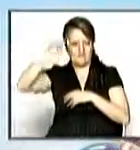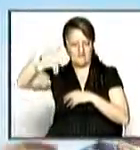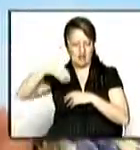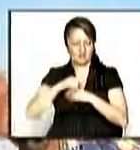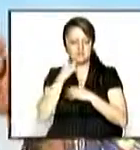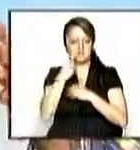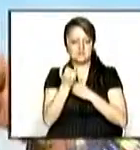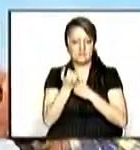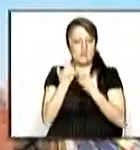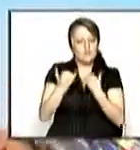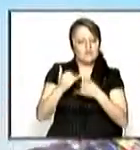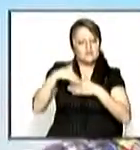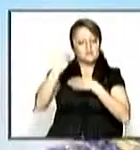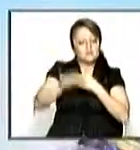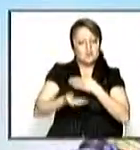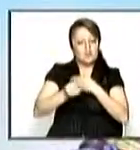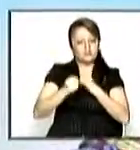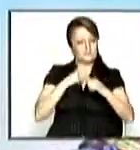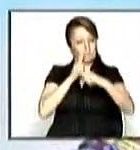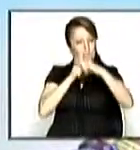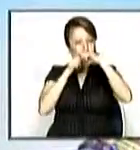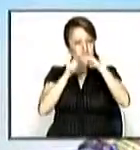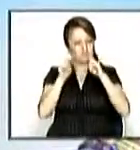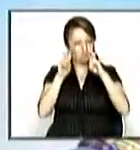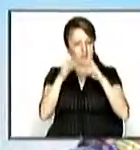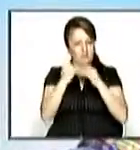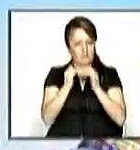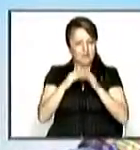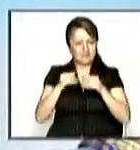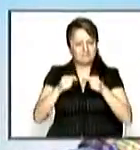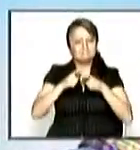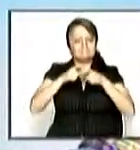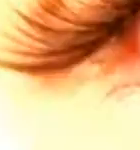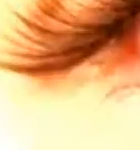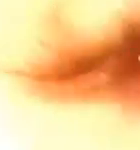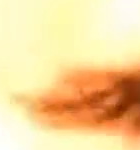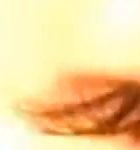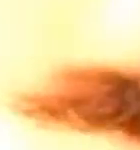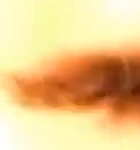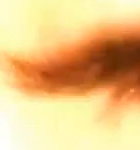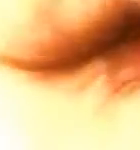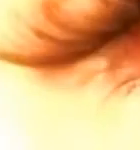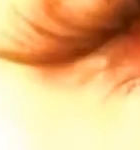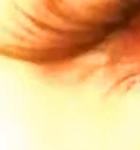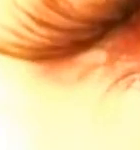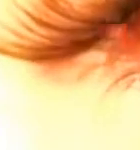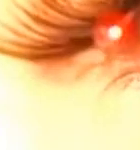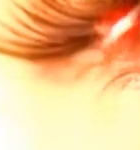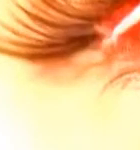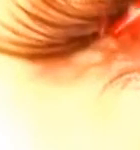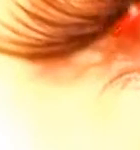optimismo, estaremos ampliándoles a ustedes este tema. Ya regresamos.